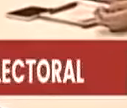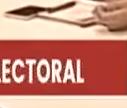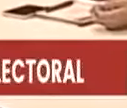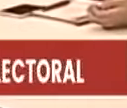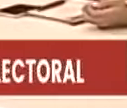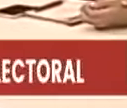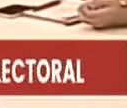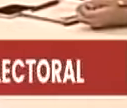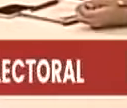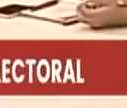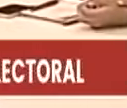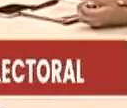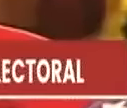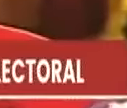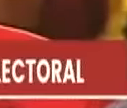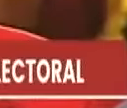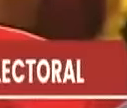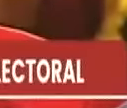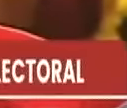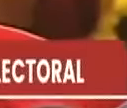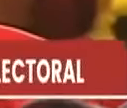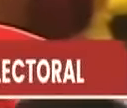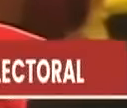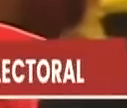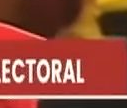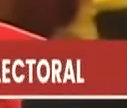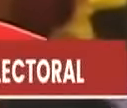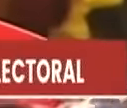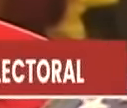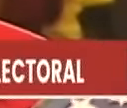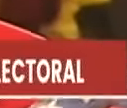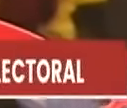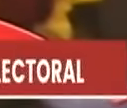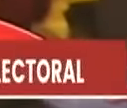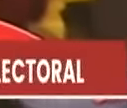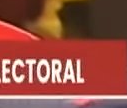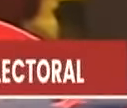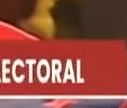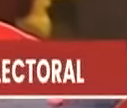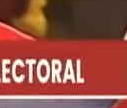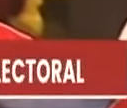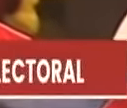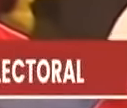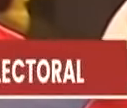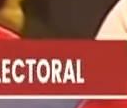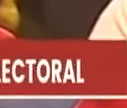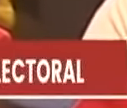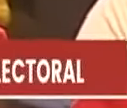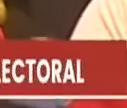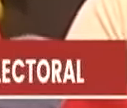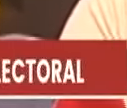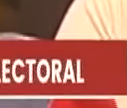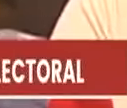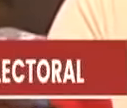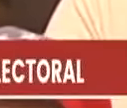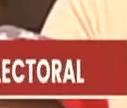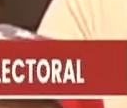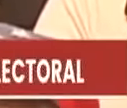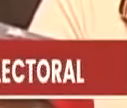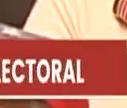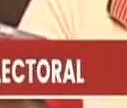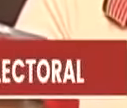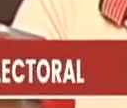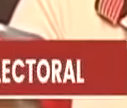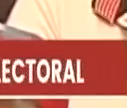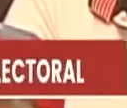como los nuestros, el otro Mendoza. Ah, bueno, un chulo. Pero de eso hay en todas partes. Pero ellos se